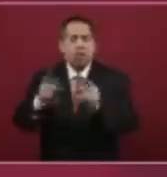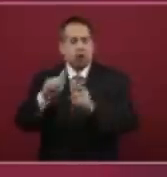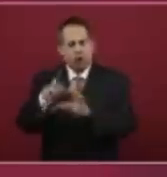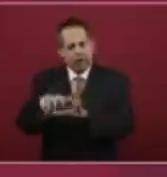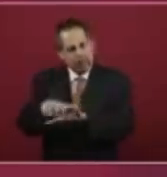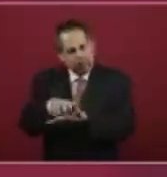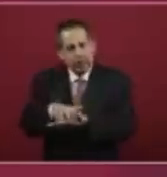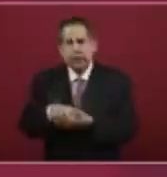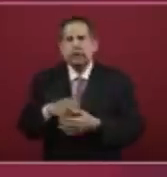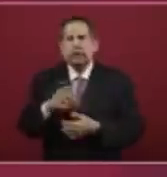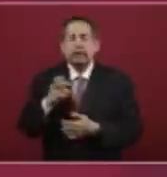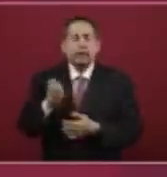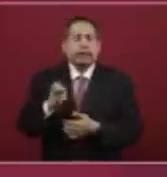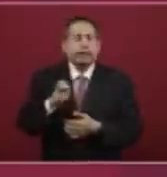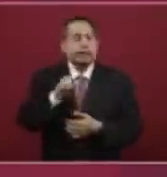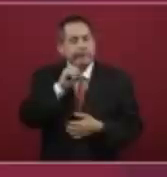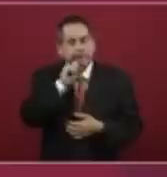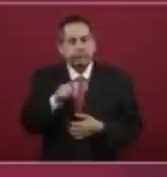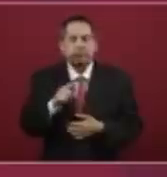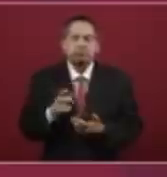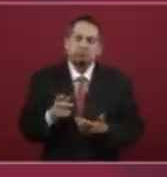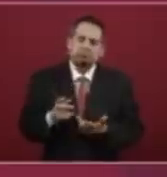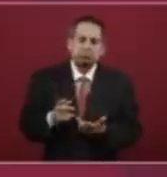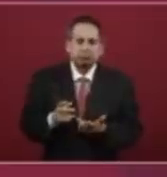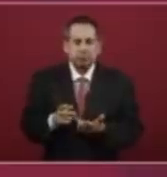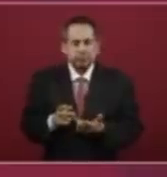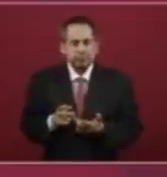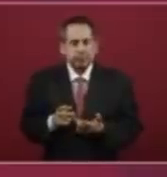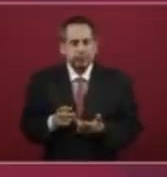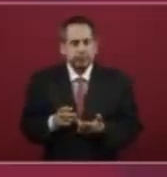vamos a tener